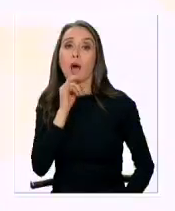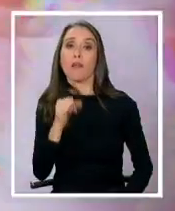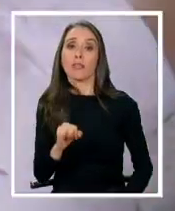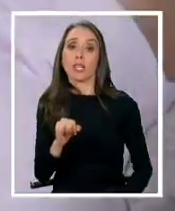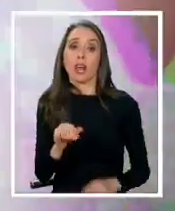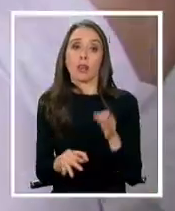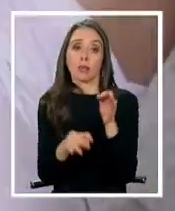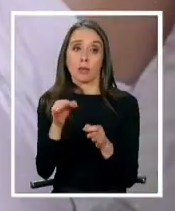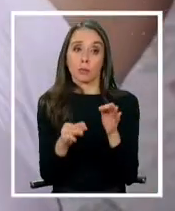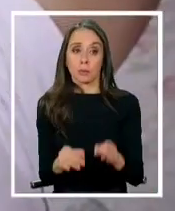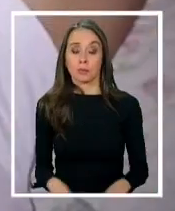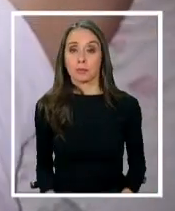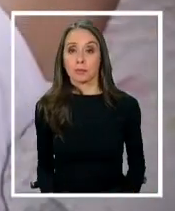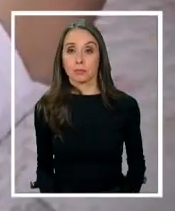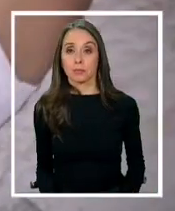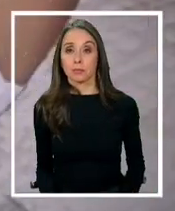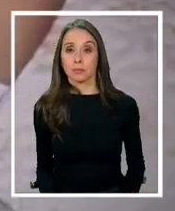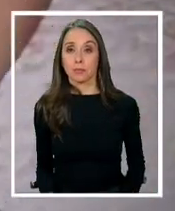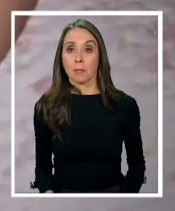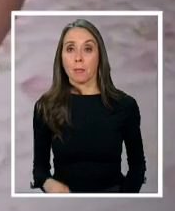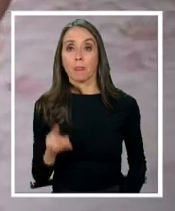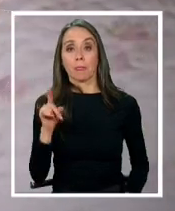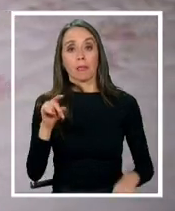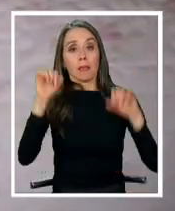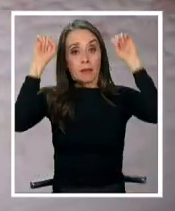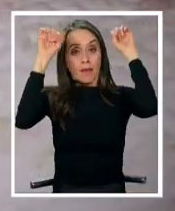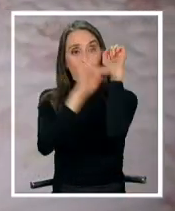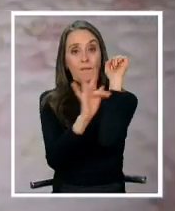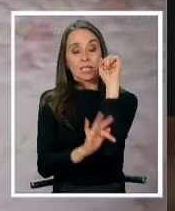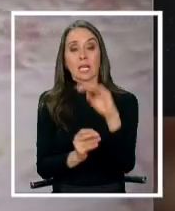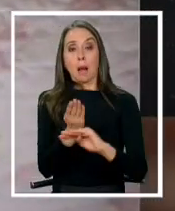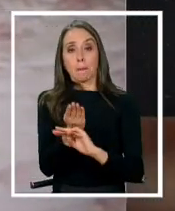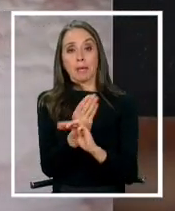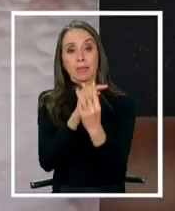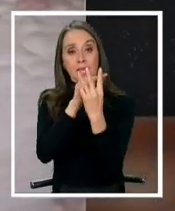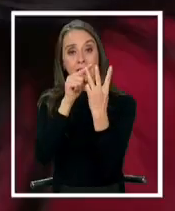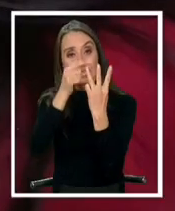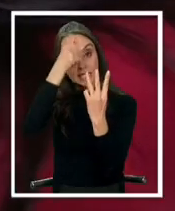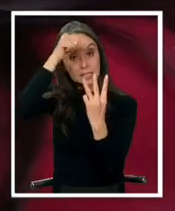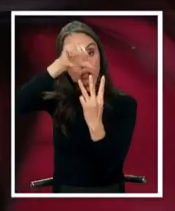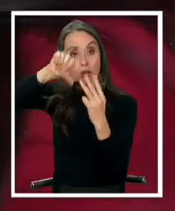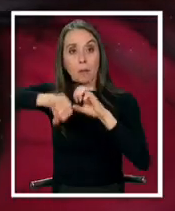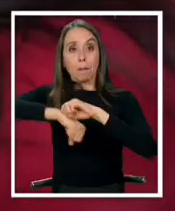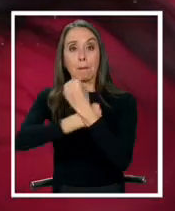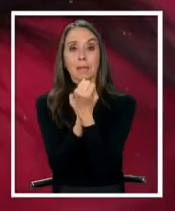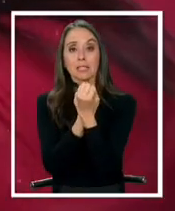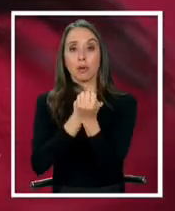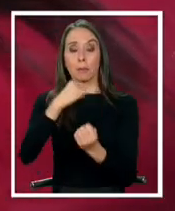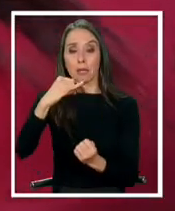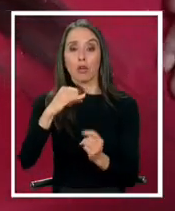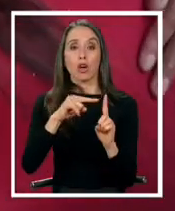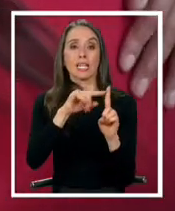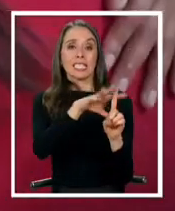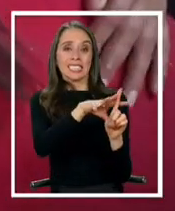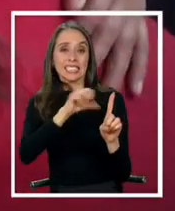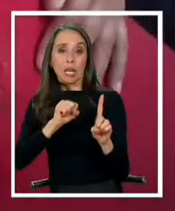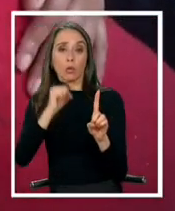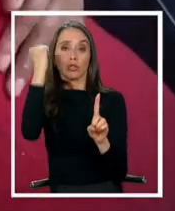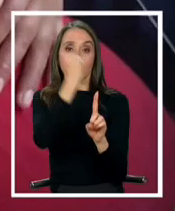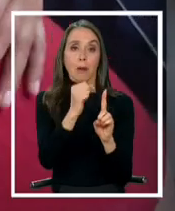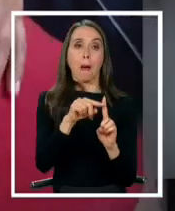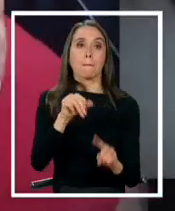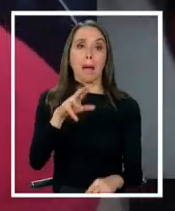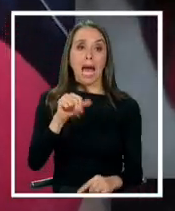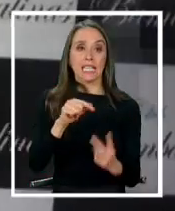juicio. Es decir, el Ministerio Público pide 3 condenas de presidio perpetuo por el secuestro y homicidio de Marina